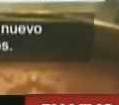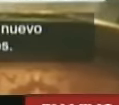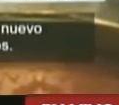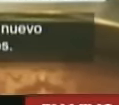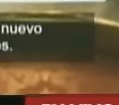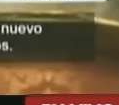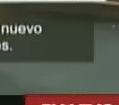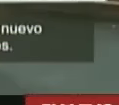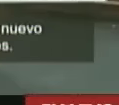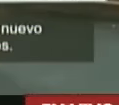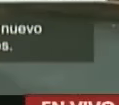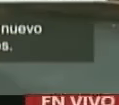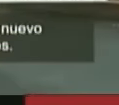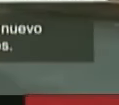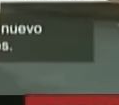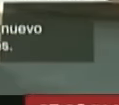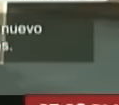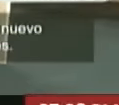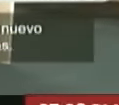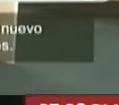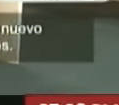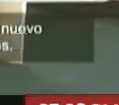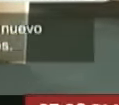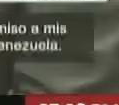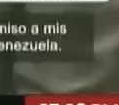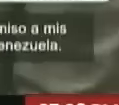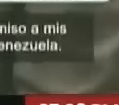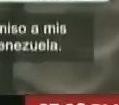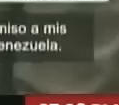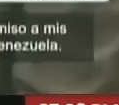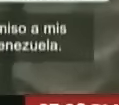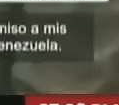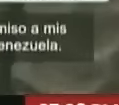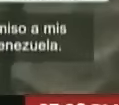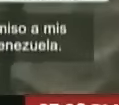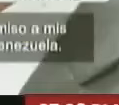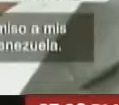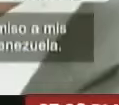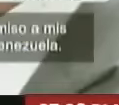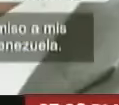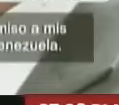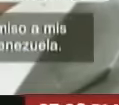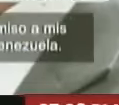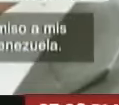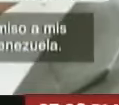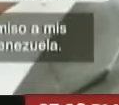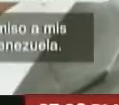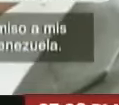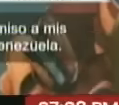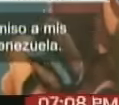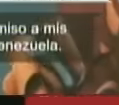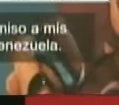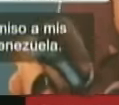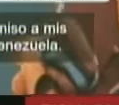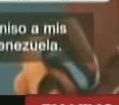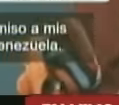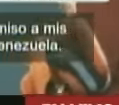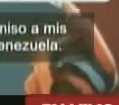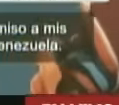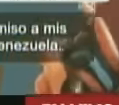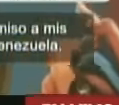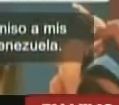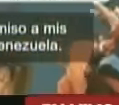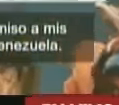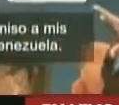se hace sobre la base de los principios humanitarios. Me muestro muy agradecido de que usted haya expresado su compromiso a